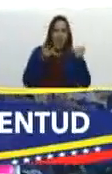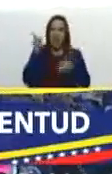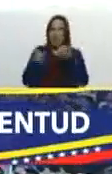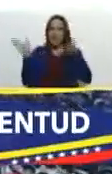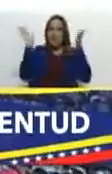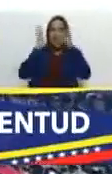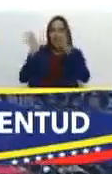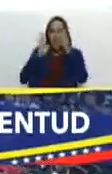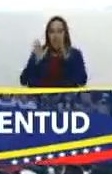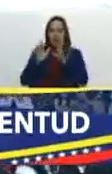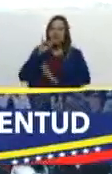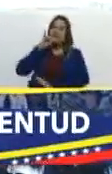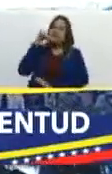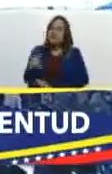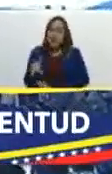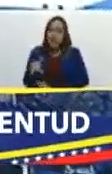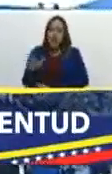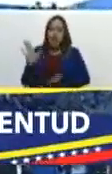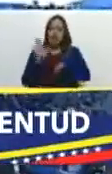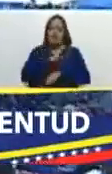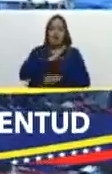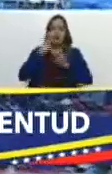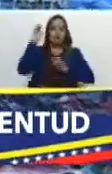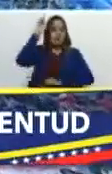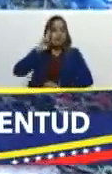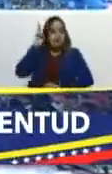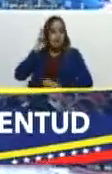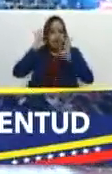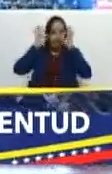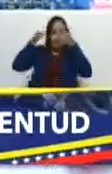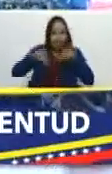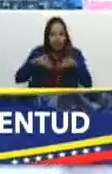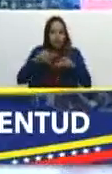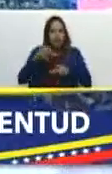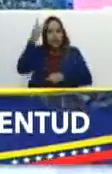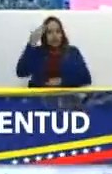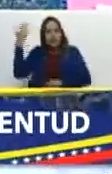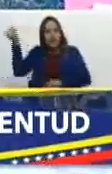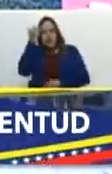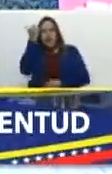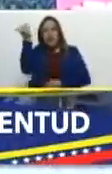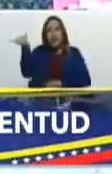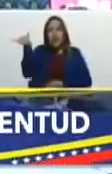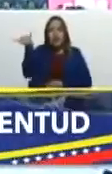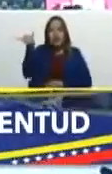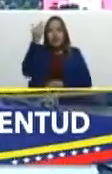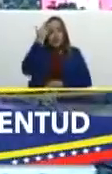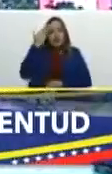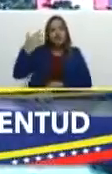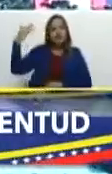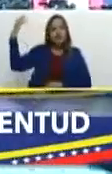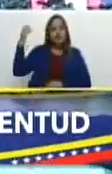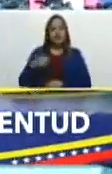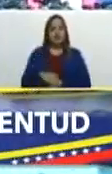sus críticas, sus autocríticas, sus expectativas, sus sueños, sus ilusiones,